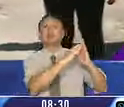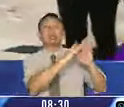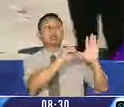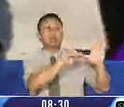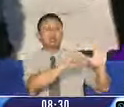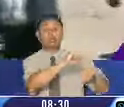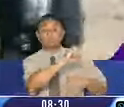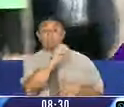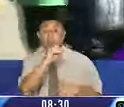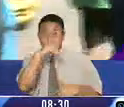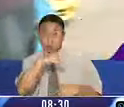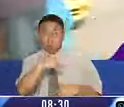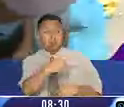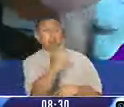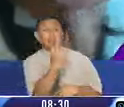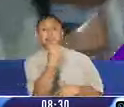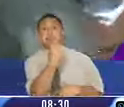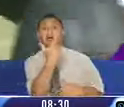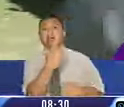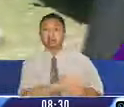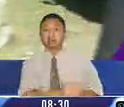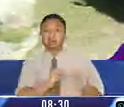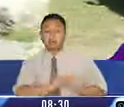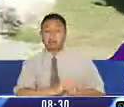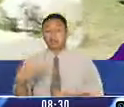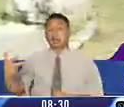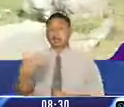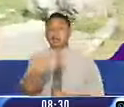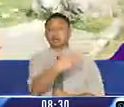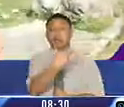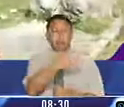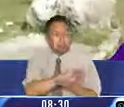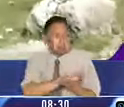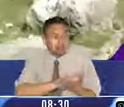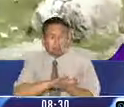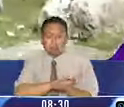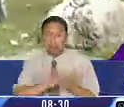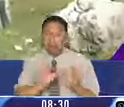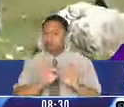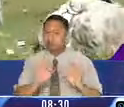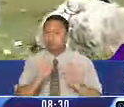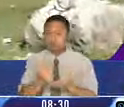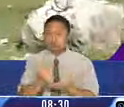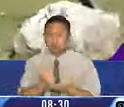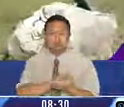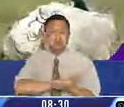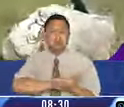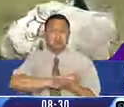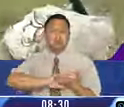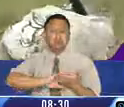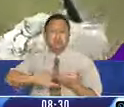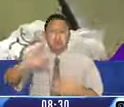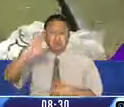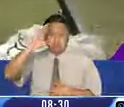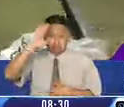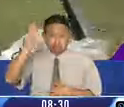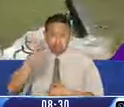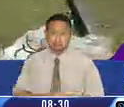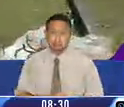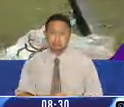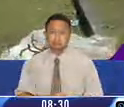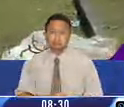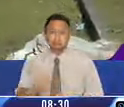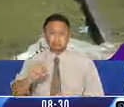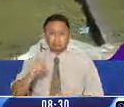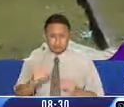metros. Cada que pasan por ahí, pero está vacío, mi señorita, está vacío, no hay ni un policía. Más control entonces,